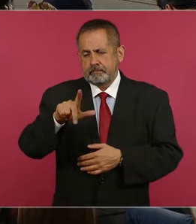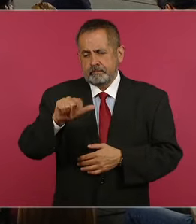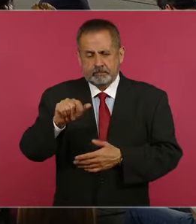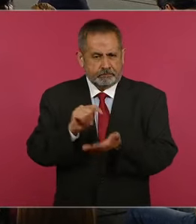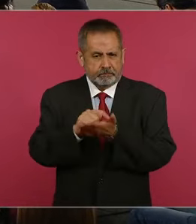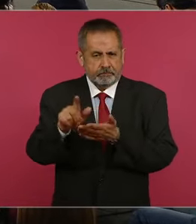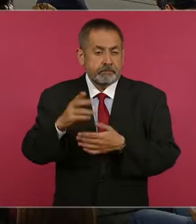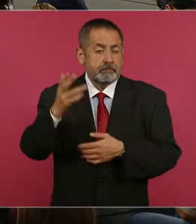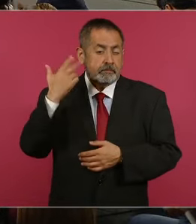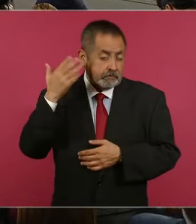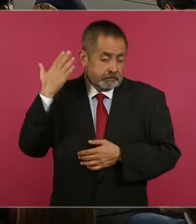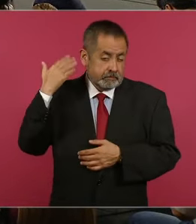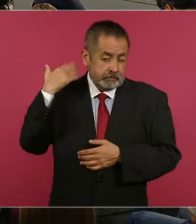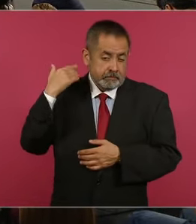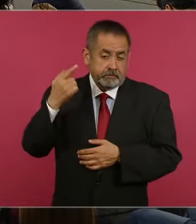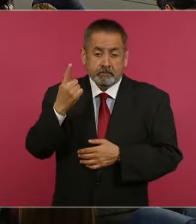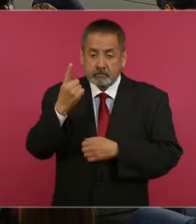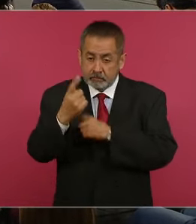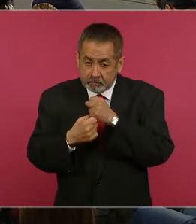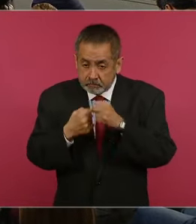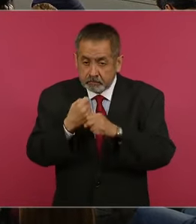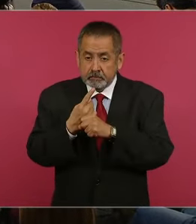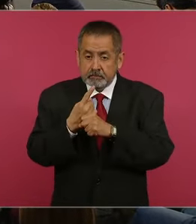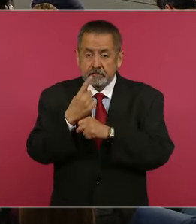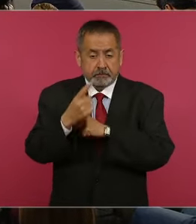tenemos que pagar anual